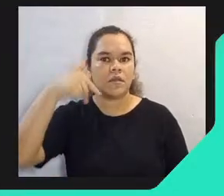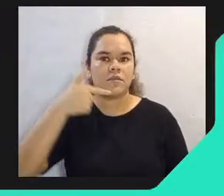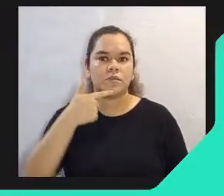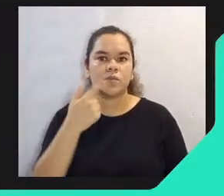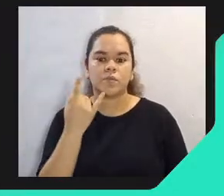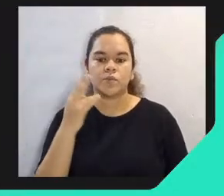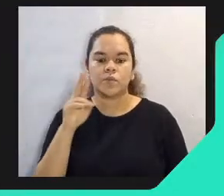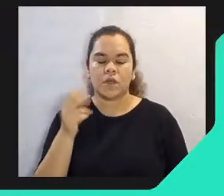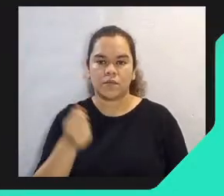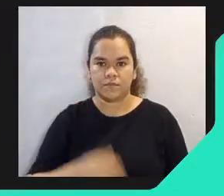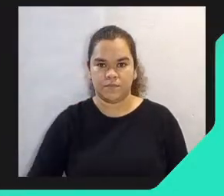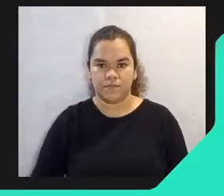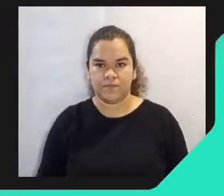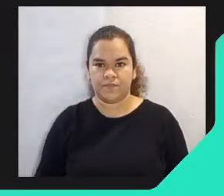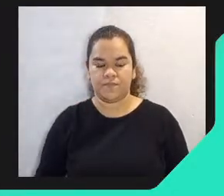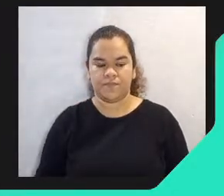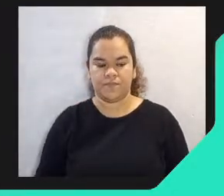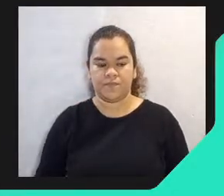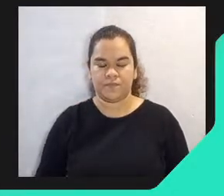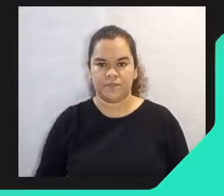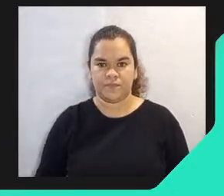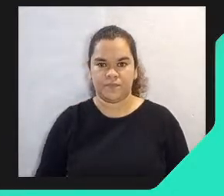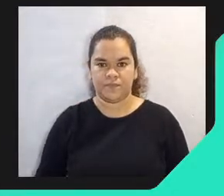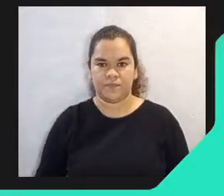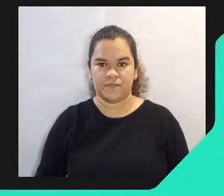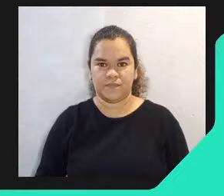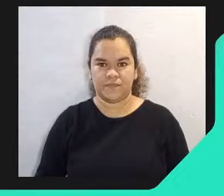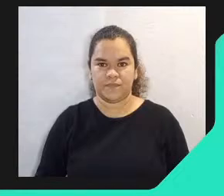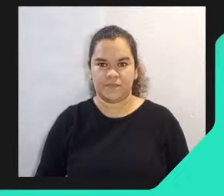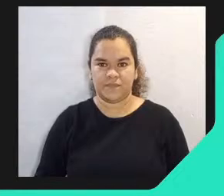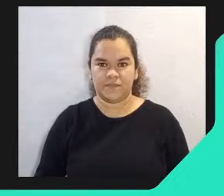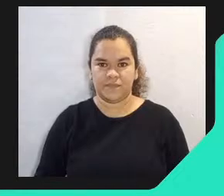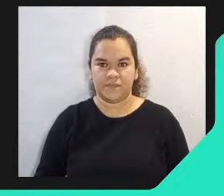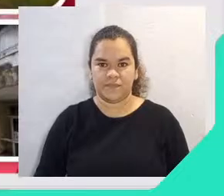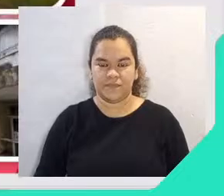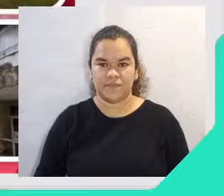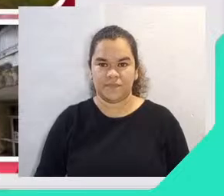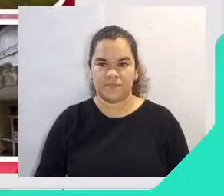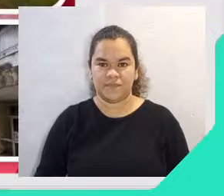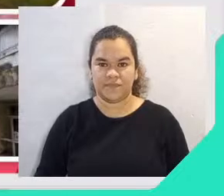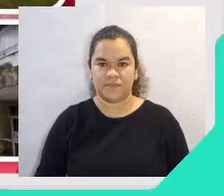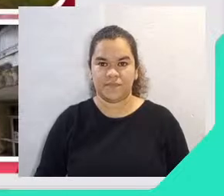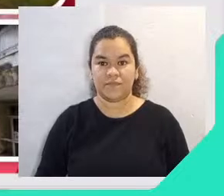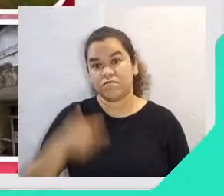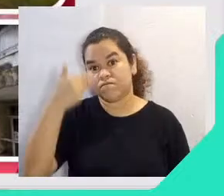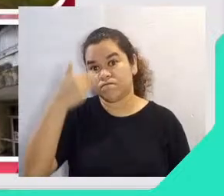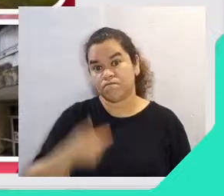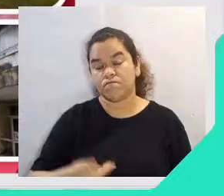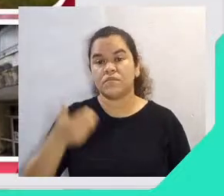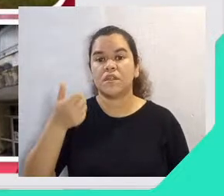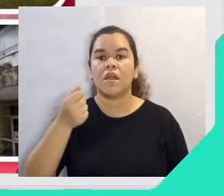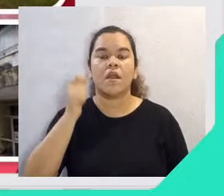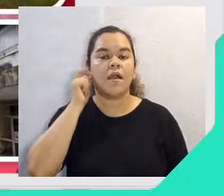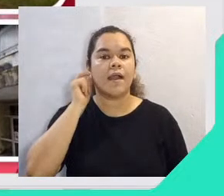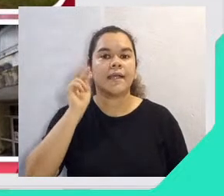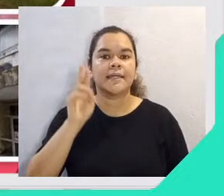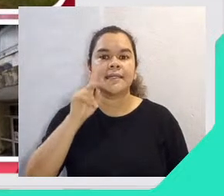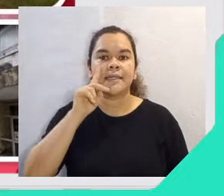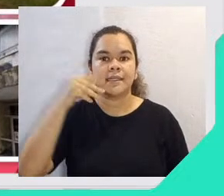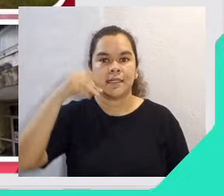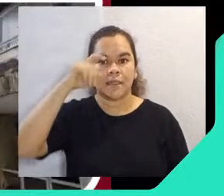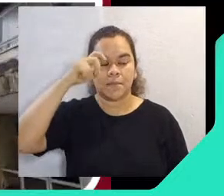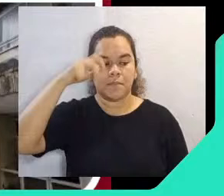Perfecto, perfecto, Evangelina. Muchas gracias. Yo soy la agrimensora Evangelina Melgarejo, docente de la Facultad